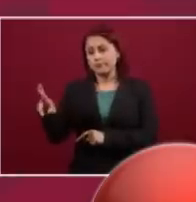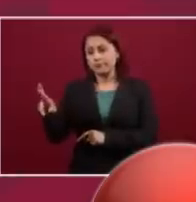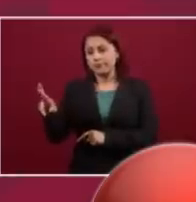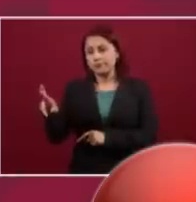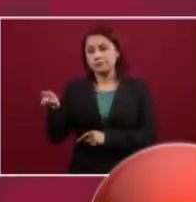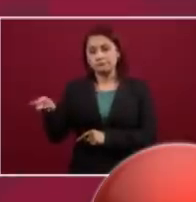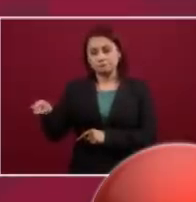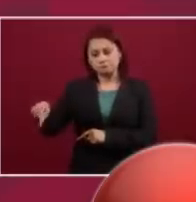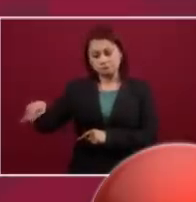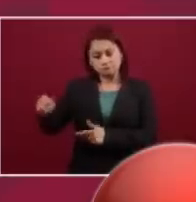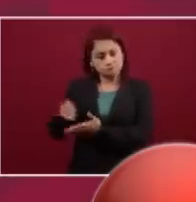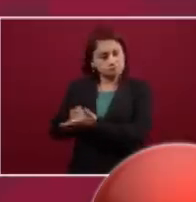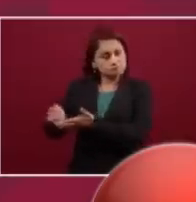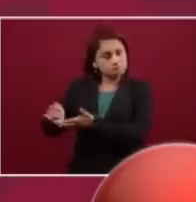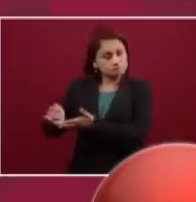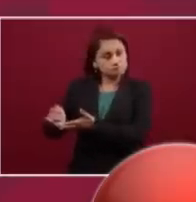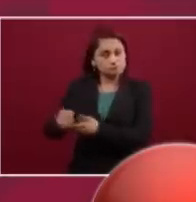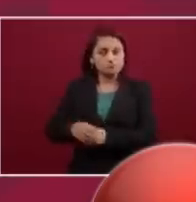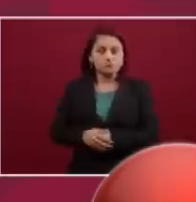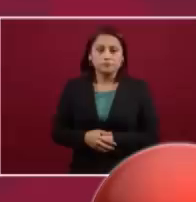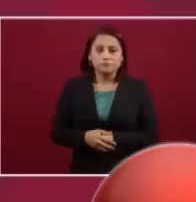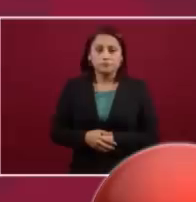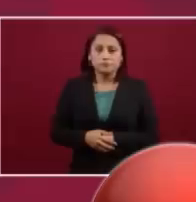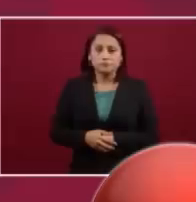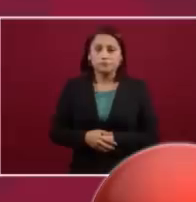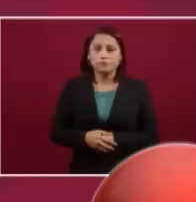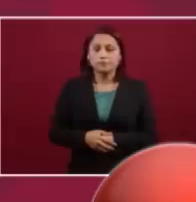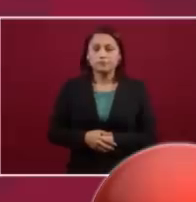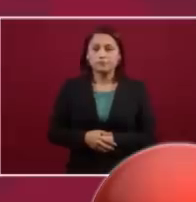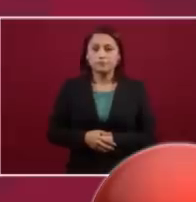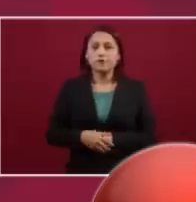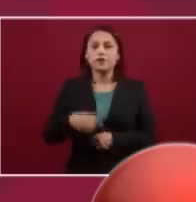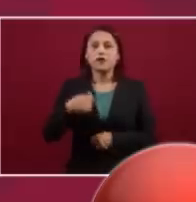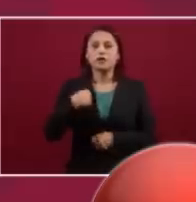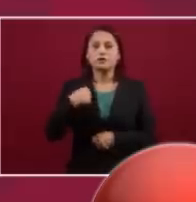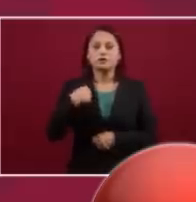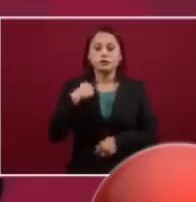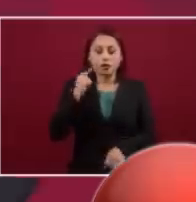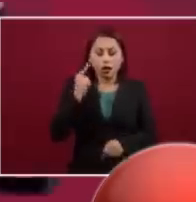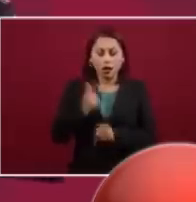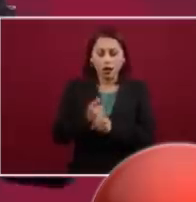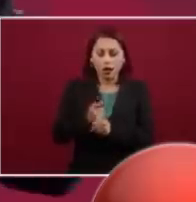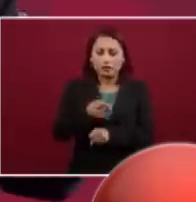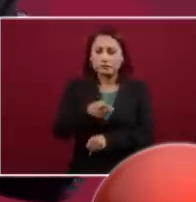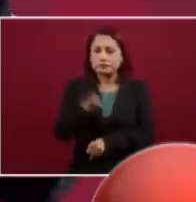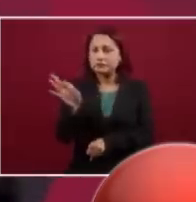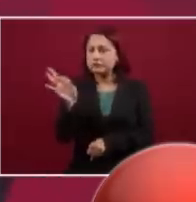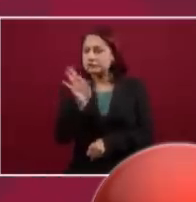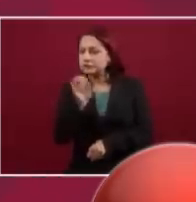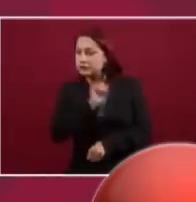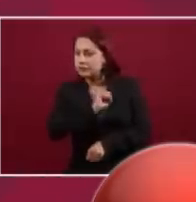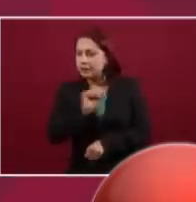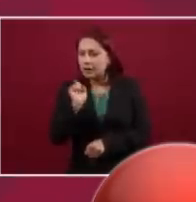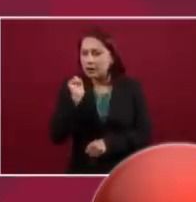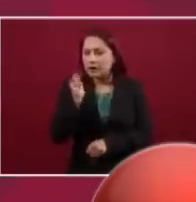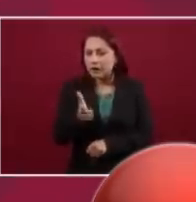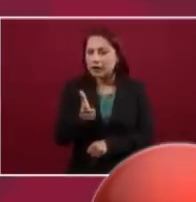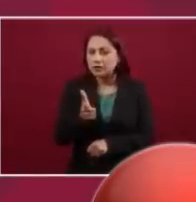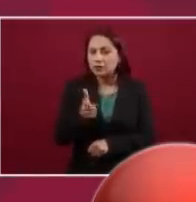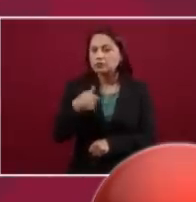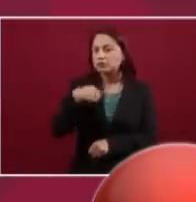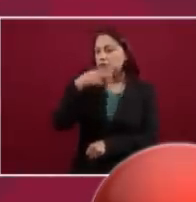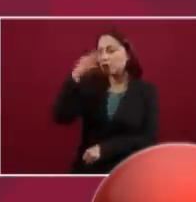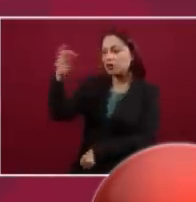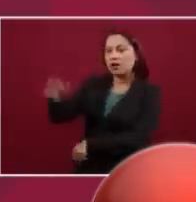Y yo lo que hago cuando hay un presunto delito, enviar a la